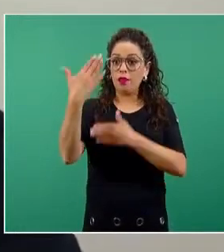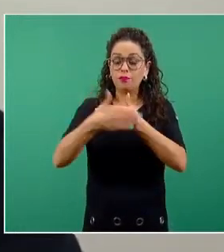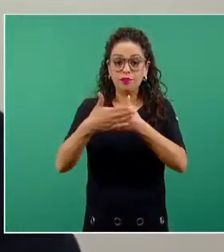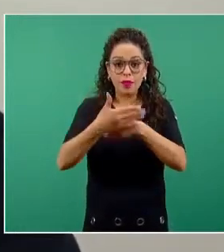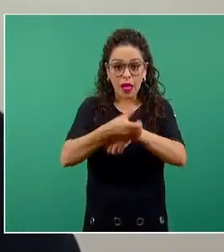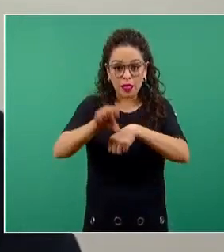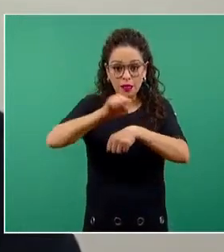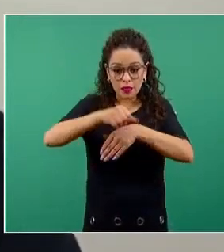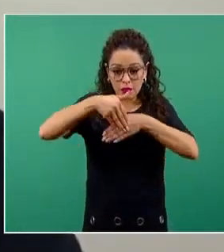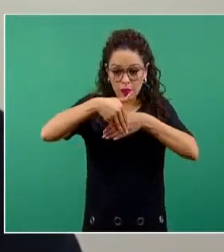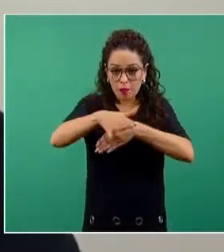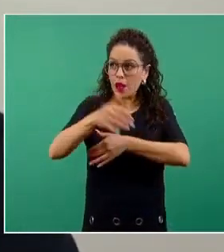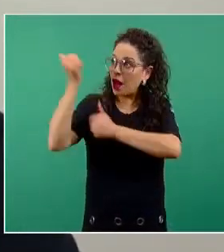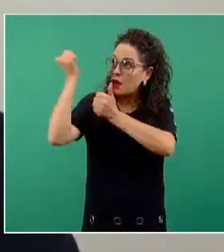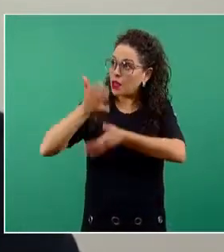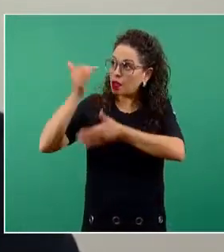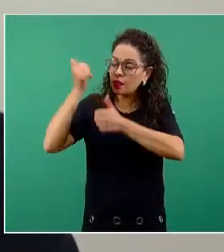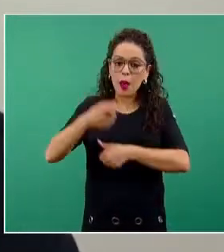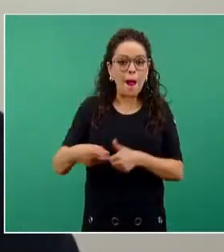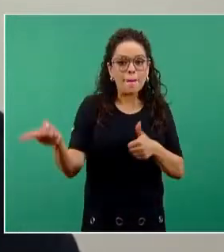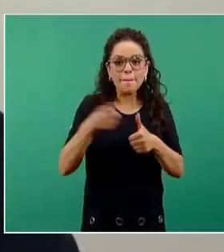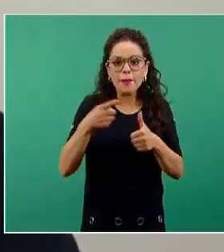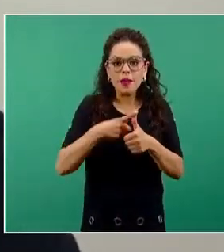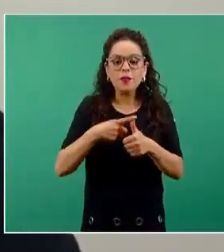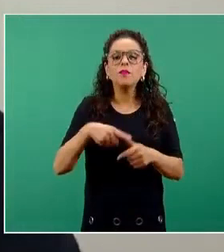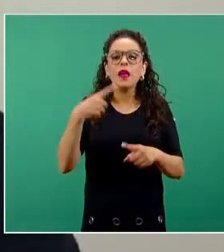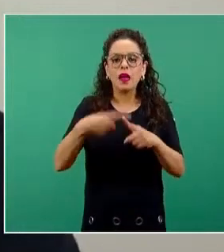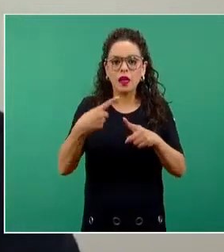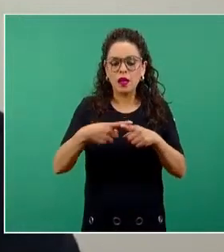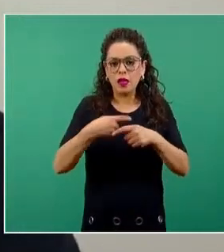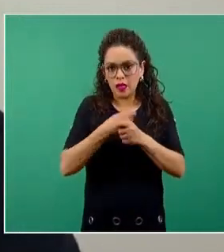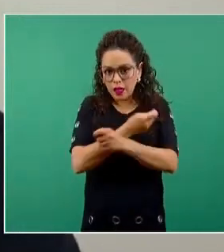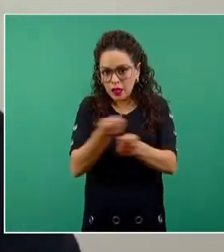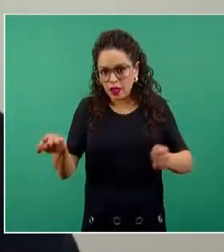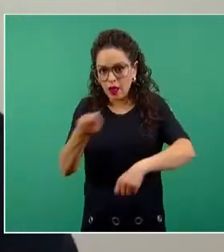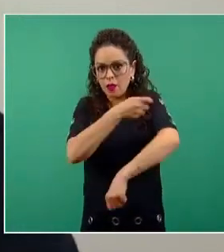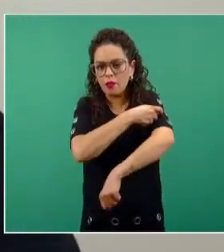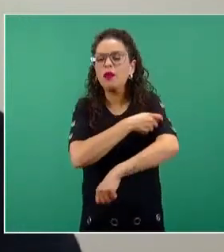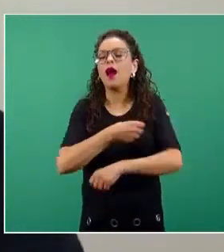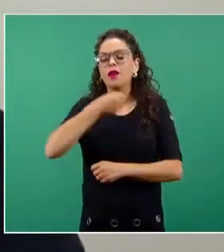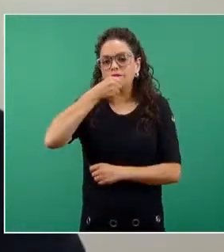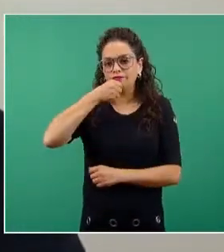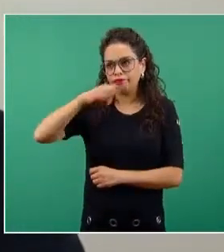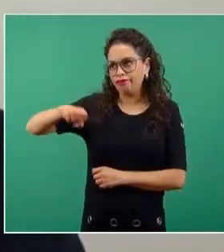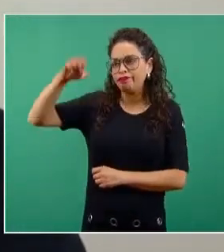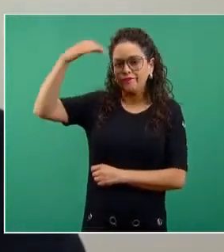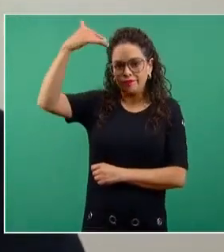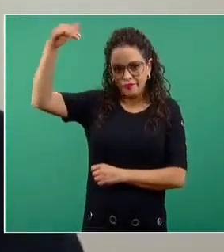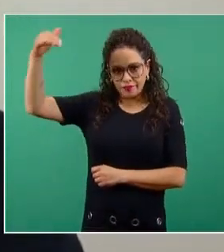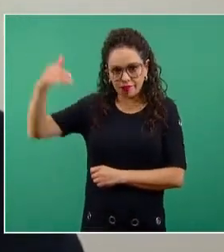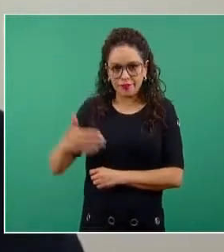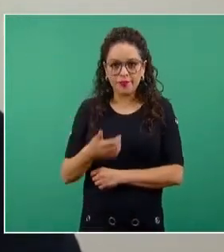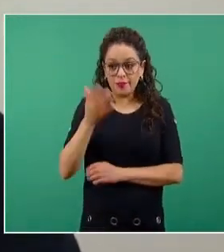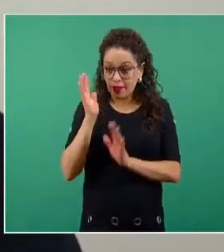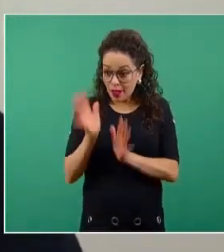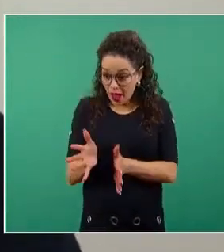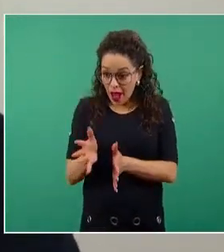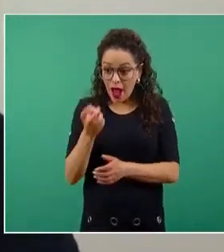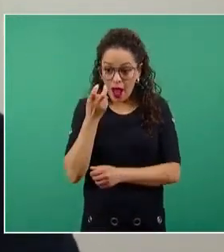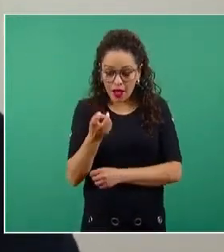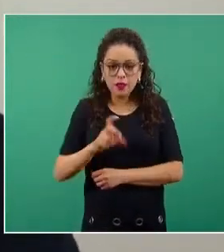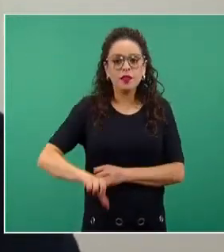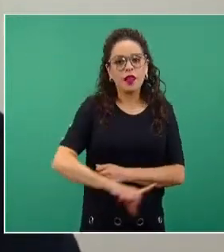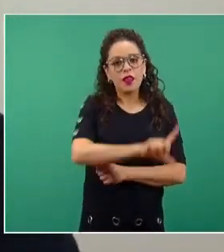semanas, terminemos primero de vacunar a la población adulta mayor para entonces luego poder seguir